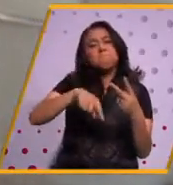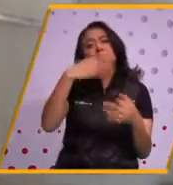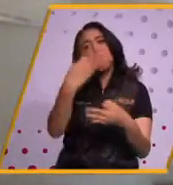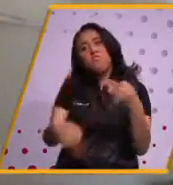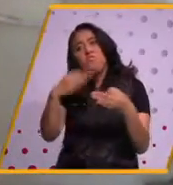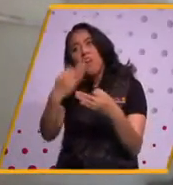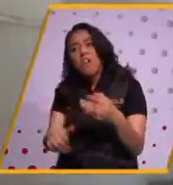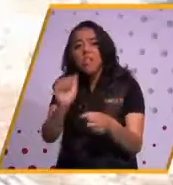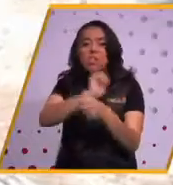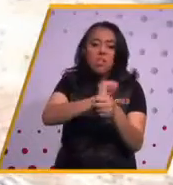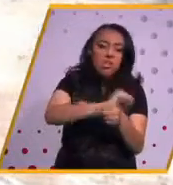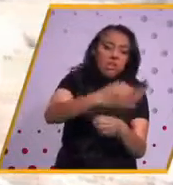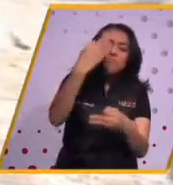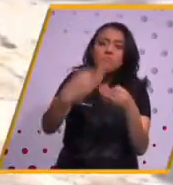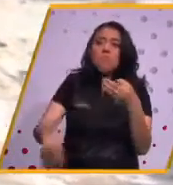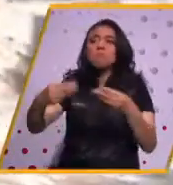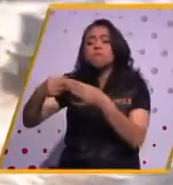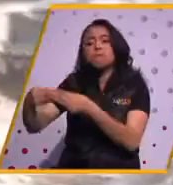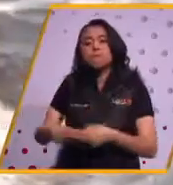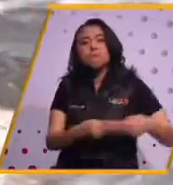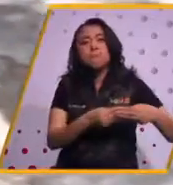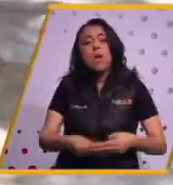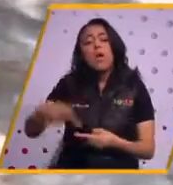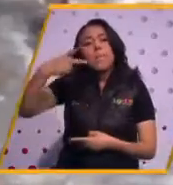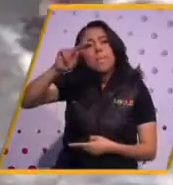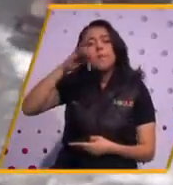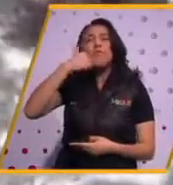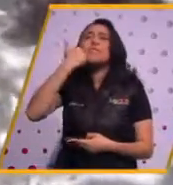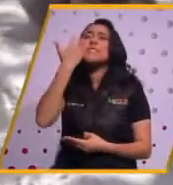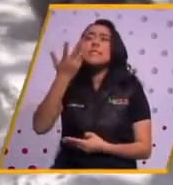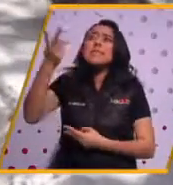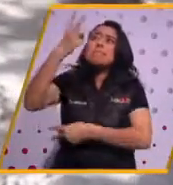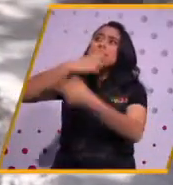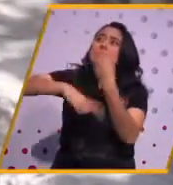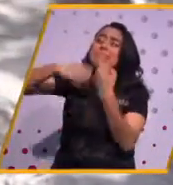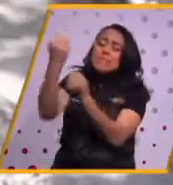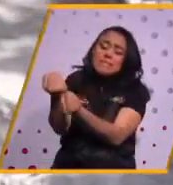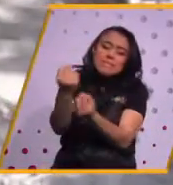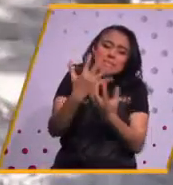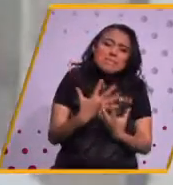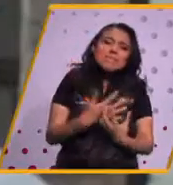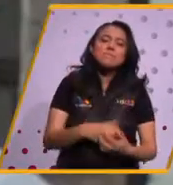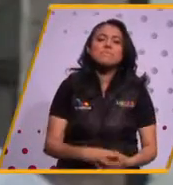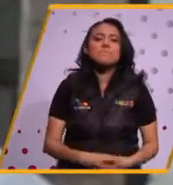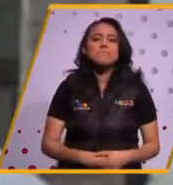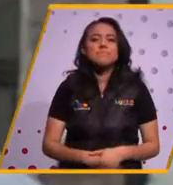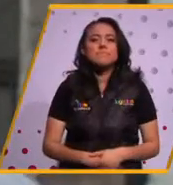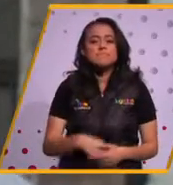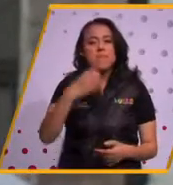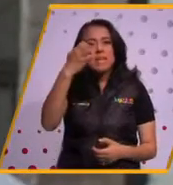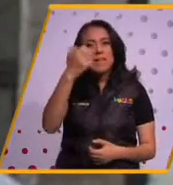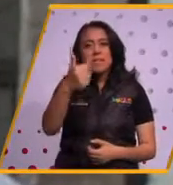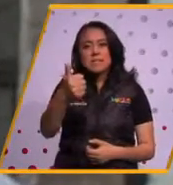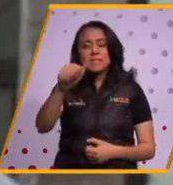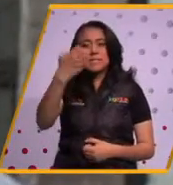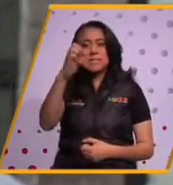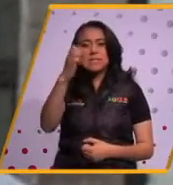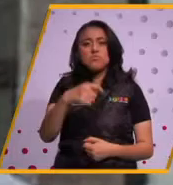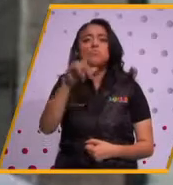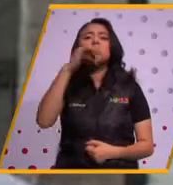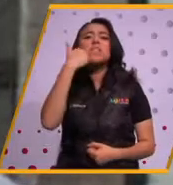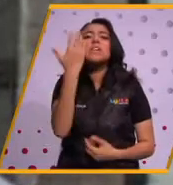un carrito, pero que sin duda ansían la llegada de los Reyes Magos este 6 de enero. Vamos a pedir a los Reyes